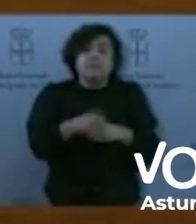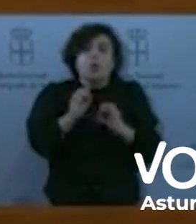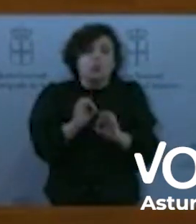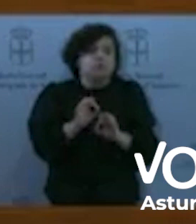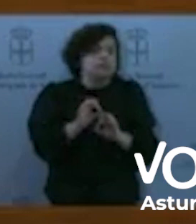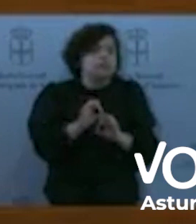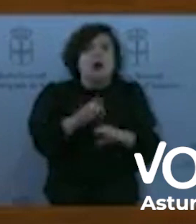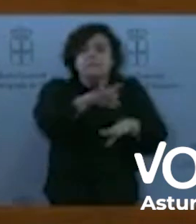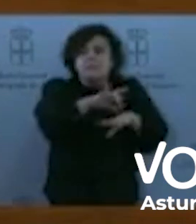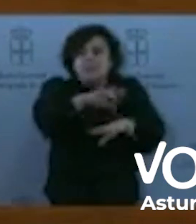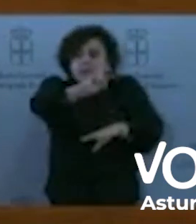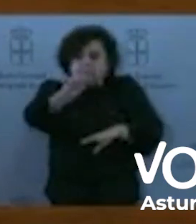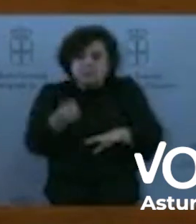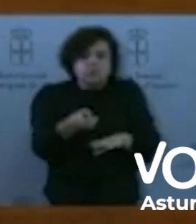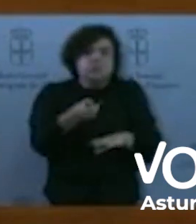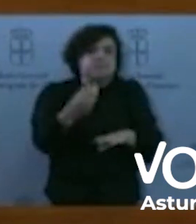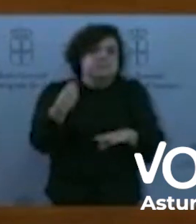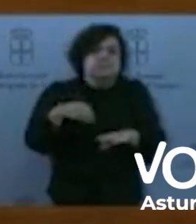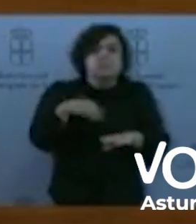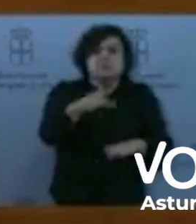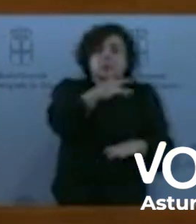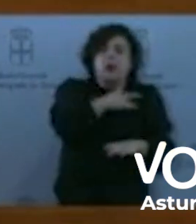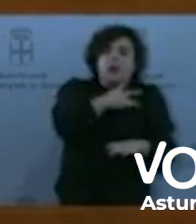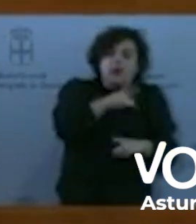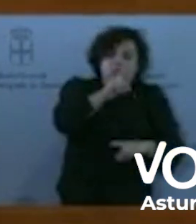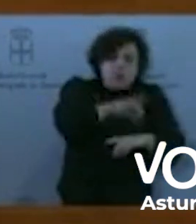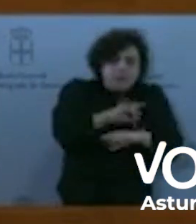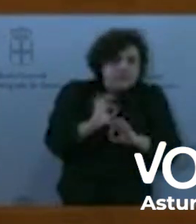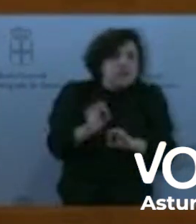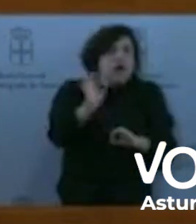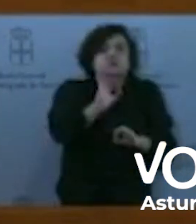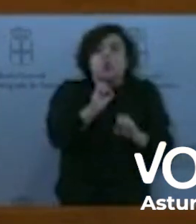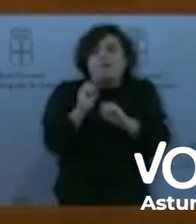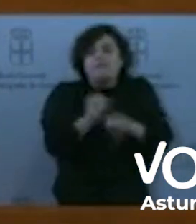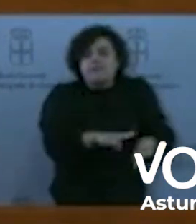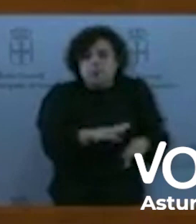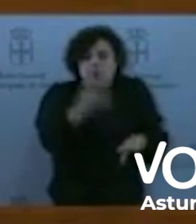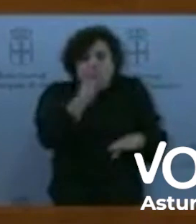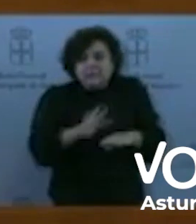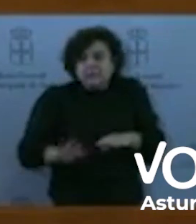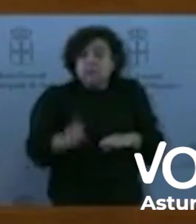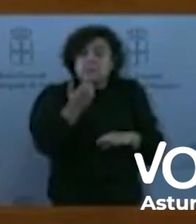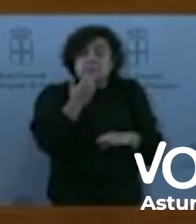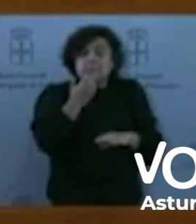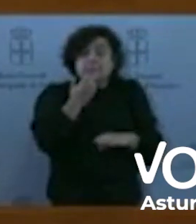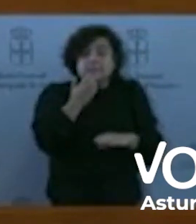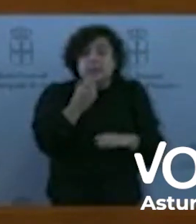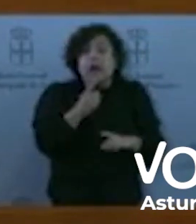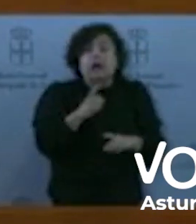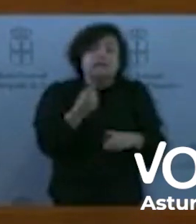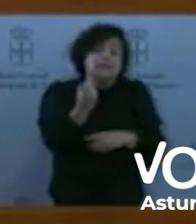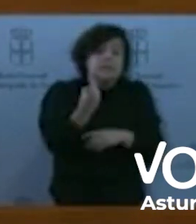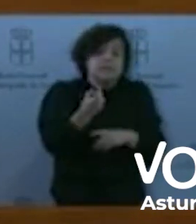consultas, los trastornos psiquiátricos, el abandono de los niños con necesidades educativas especiales, todo porque parece ser que en Asturias solo hay un